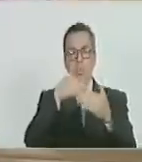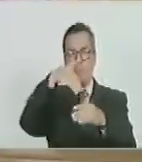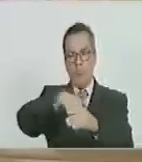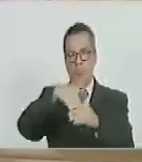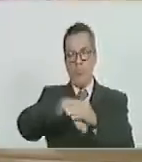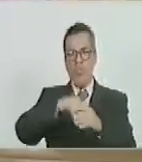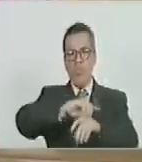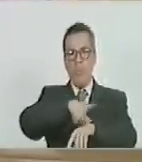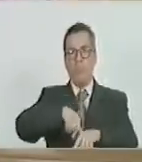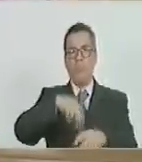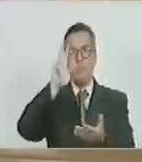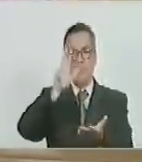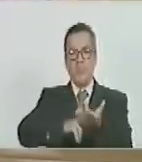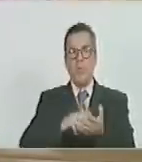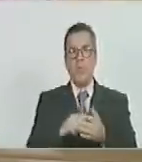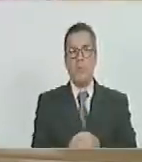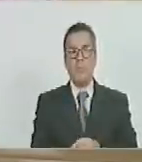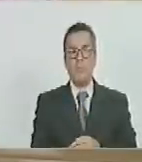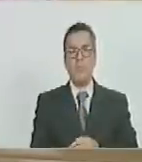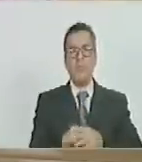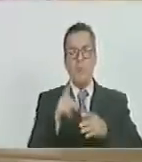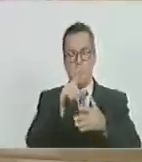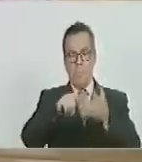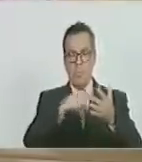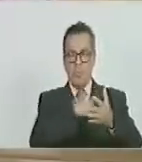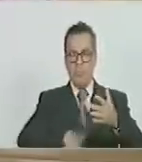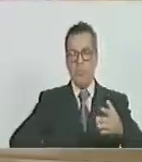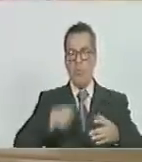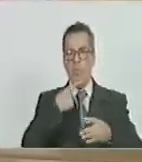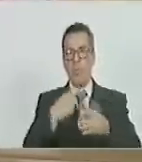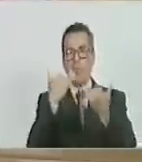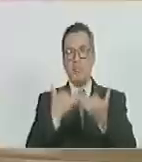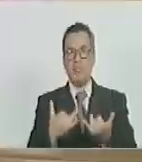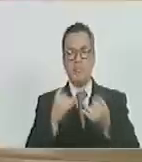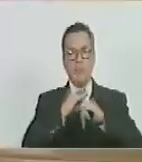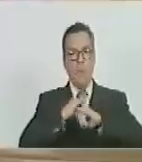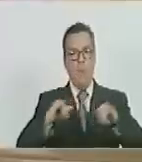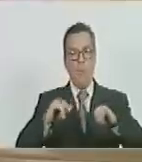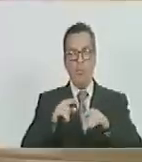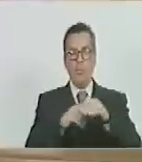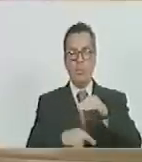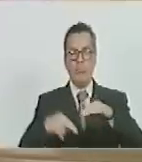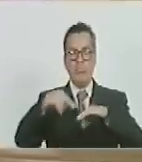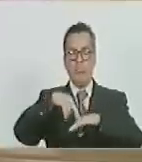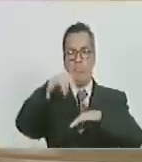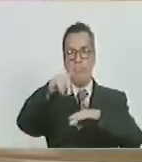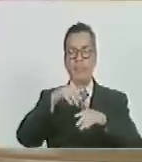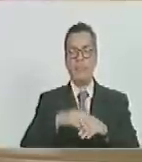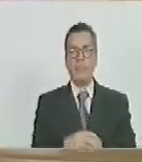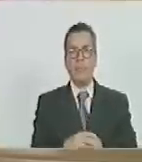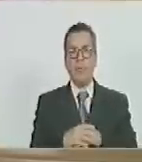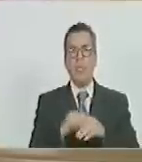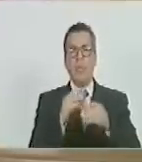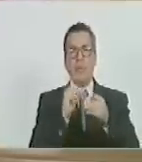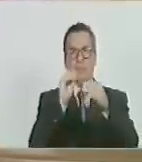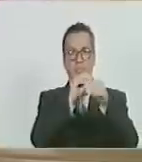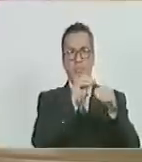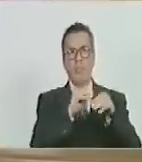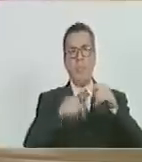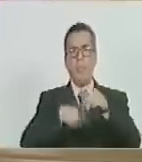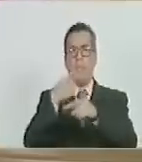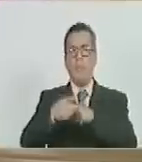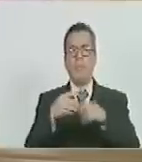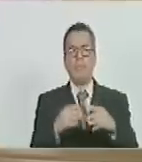el diferimiento resultó aprobado. El presidente señaló que agotada la agenda del día, se levanta la sesión ordinaria y convocó para la